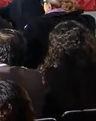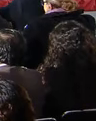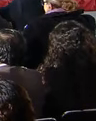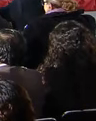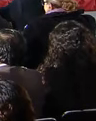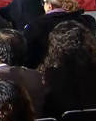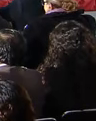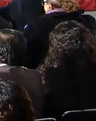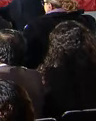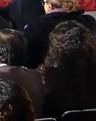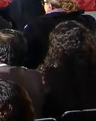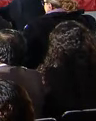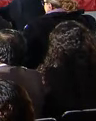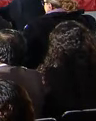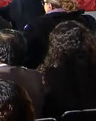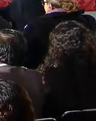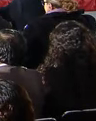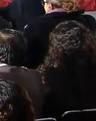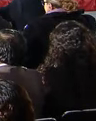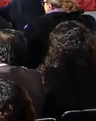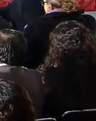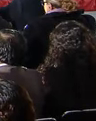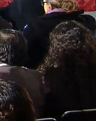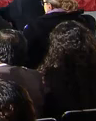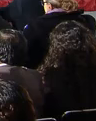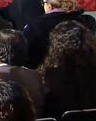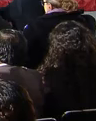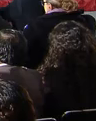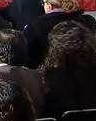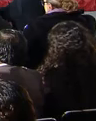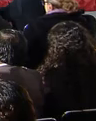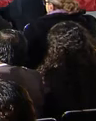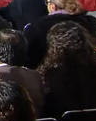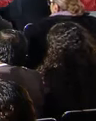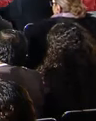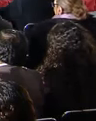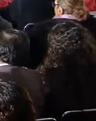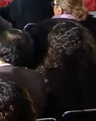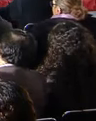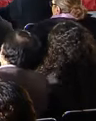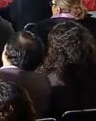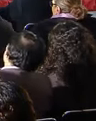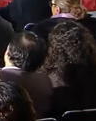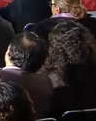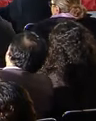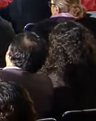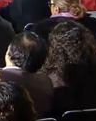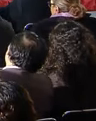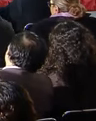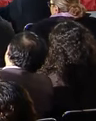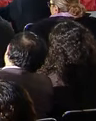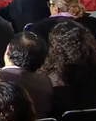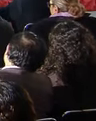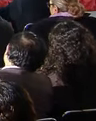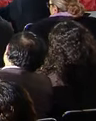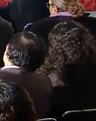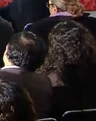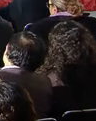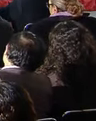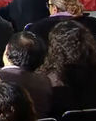Una pregunta así nada más. Levanten la mano los que piensen que va a perjudicar lo del Tren